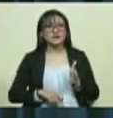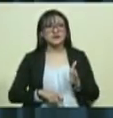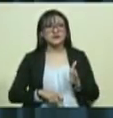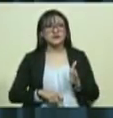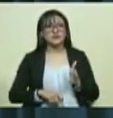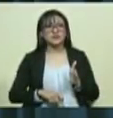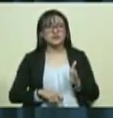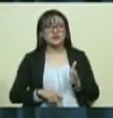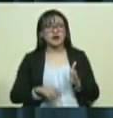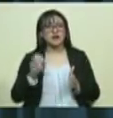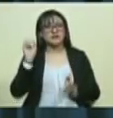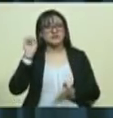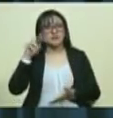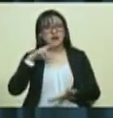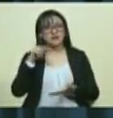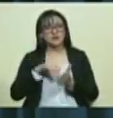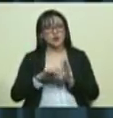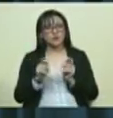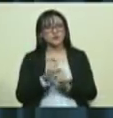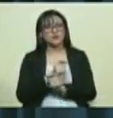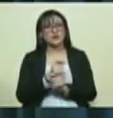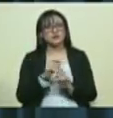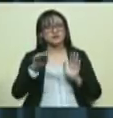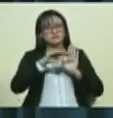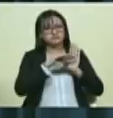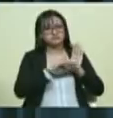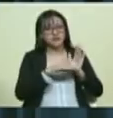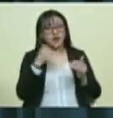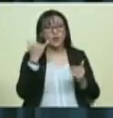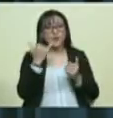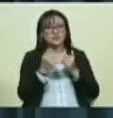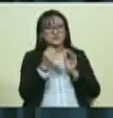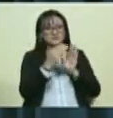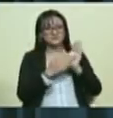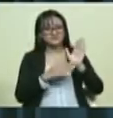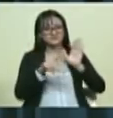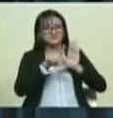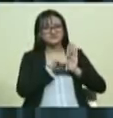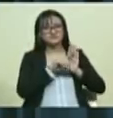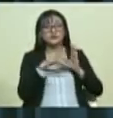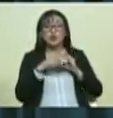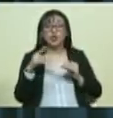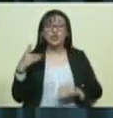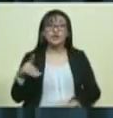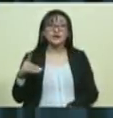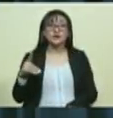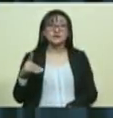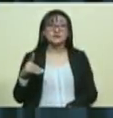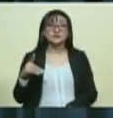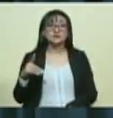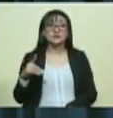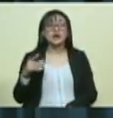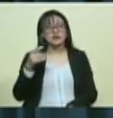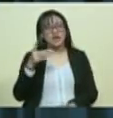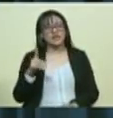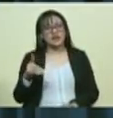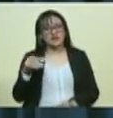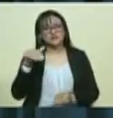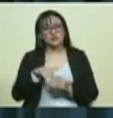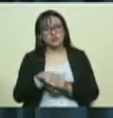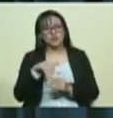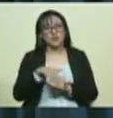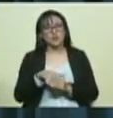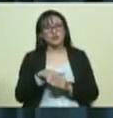comerciales de asamblea nacional constituyente claramente está establecido en el último párrafo que todos los derechos y aquí está el derecho al sufragio directo universal y secreto